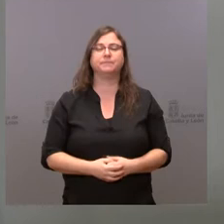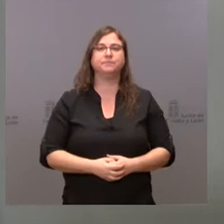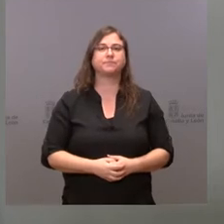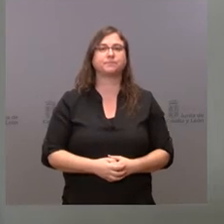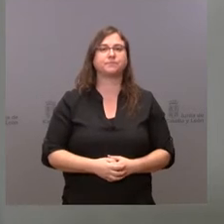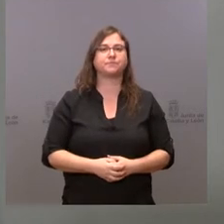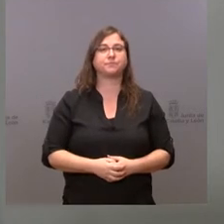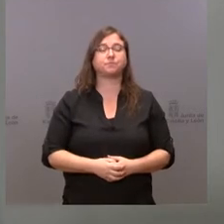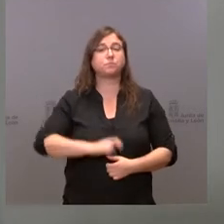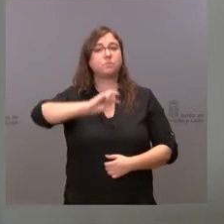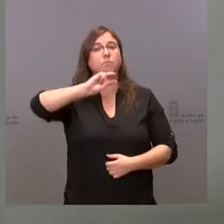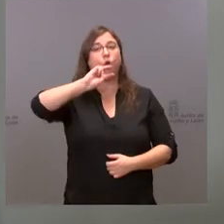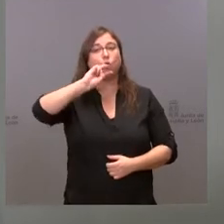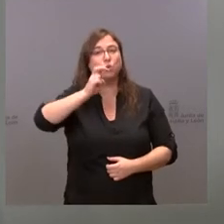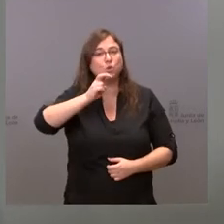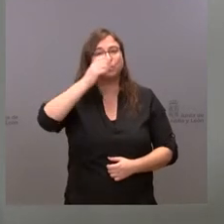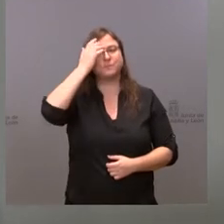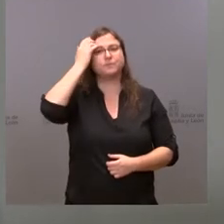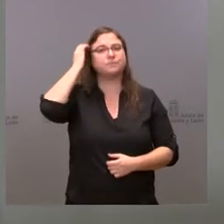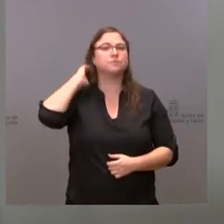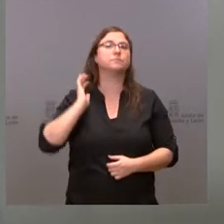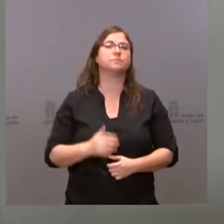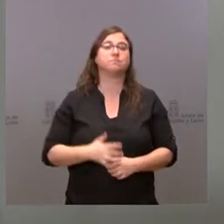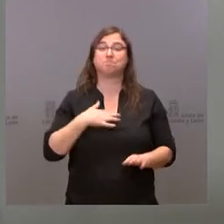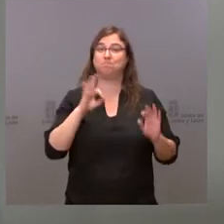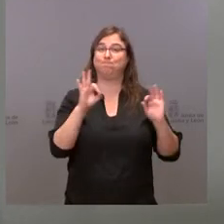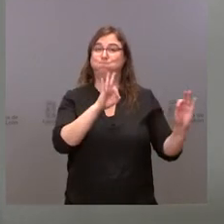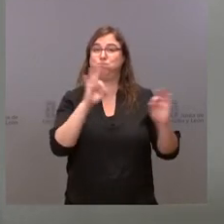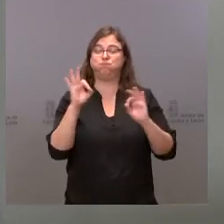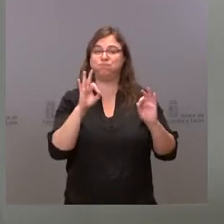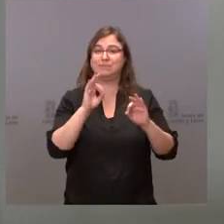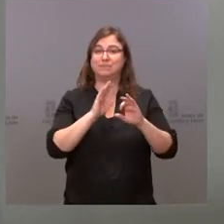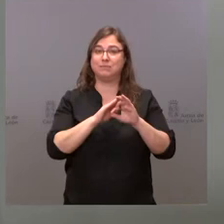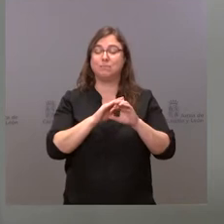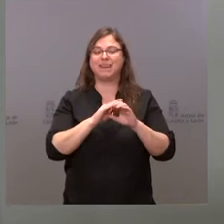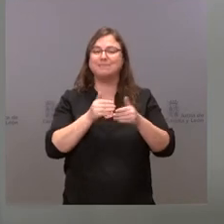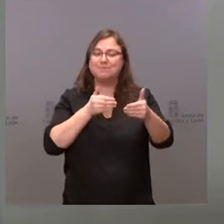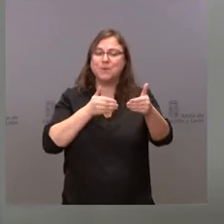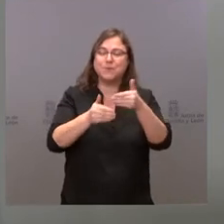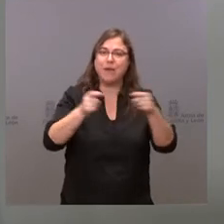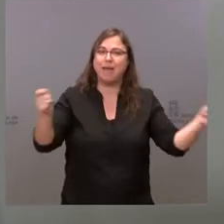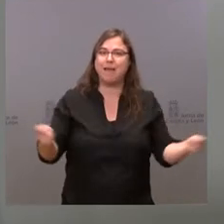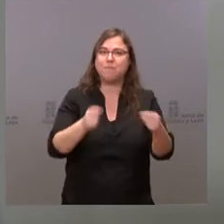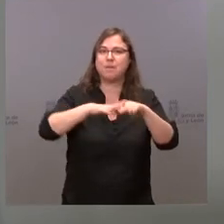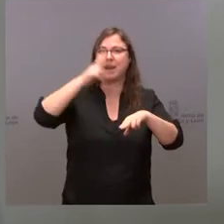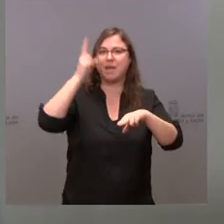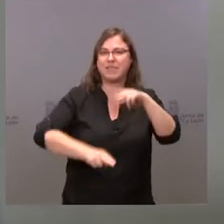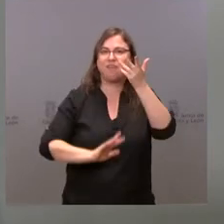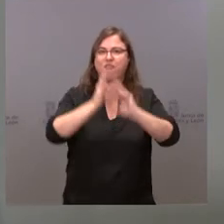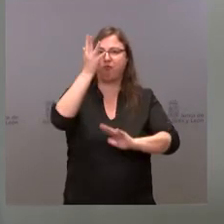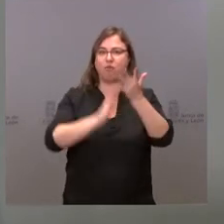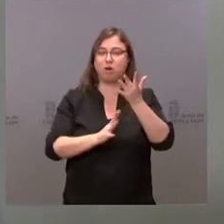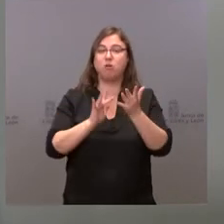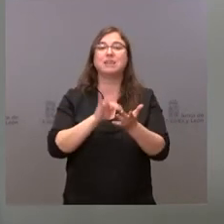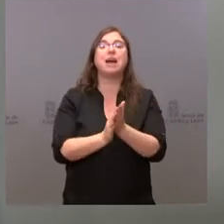en otro ámbito de cosas y ya preparando la campaña contra los incendios de la junta aprobado